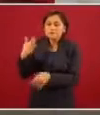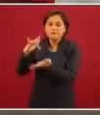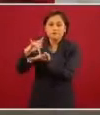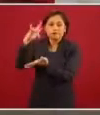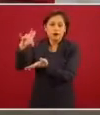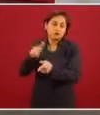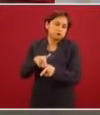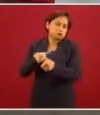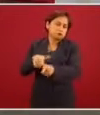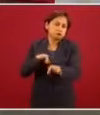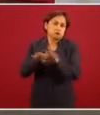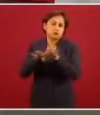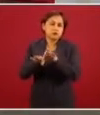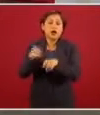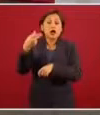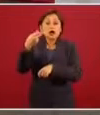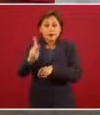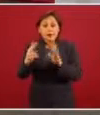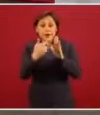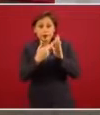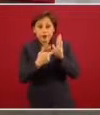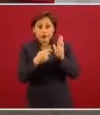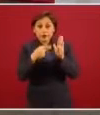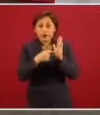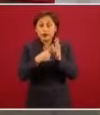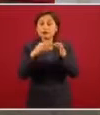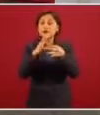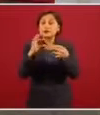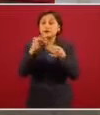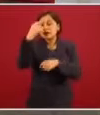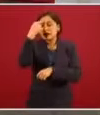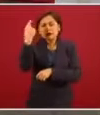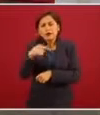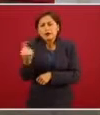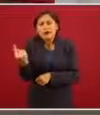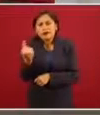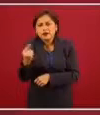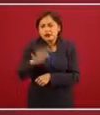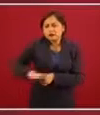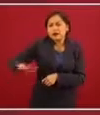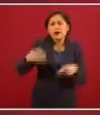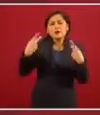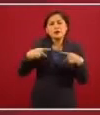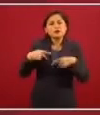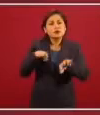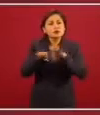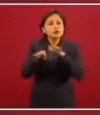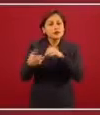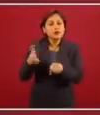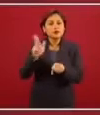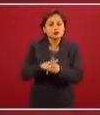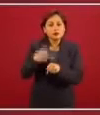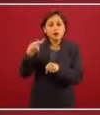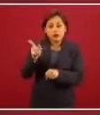Esta medida está encaminada a proteger a las personas que son trabajadoras de la salud, que tengan estas condiciones de mayor